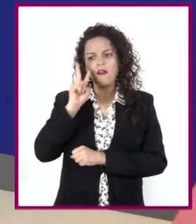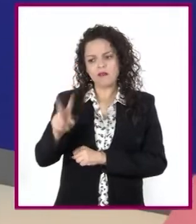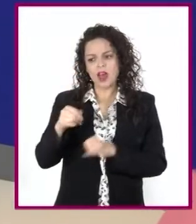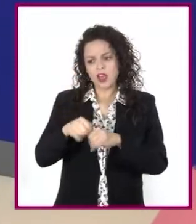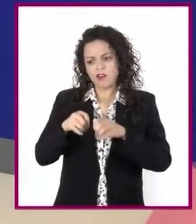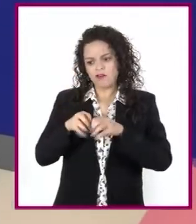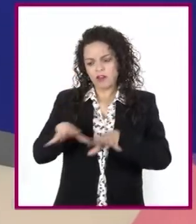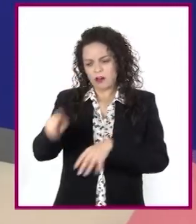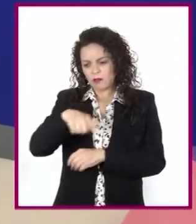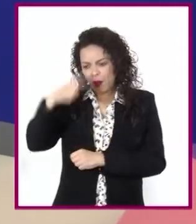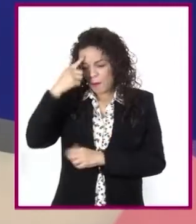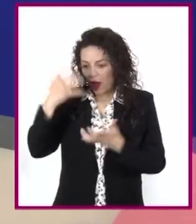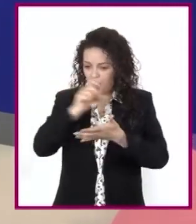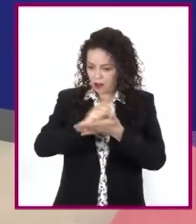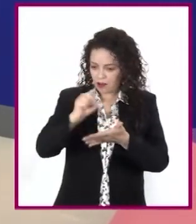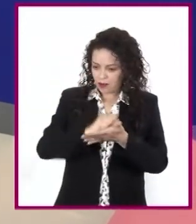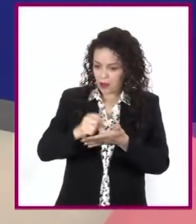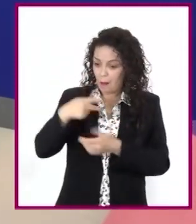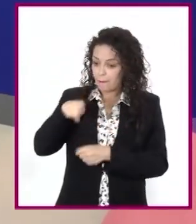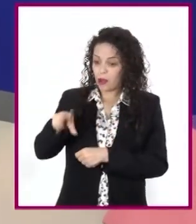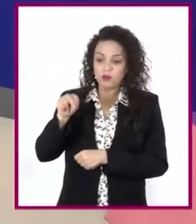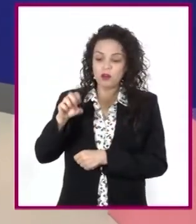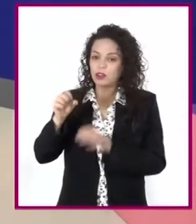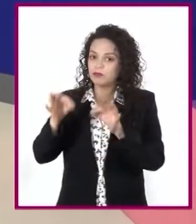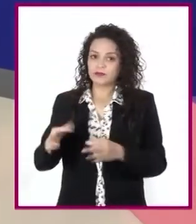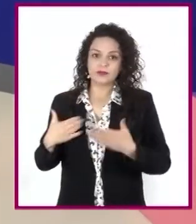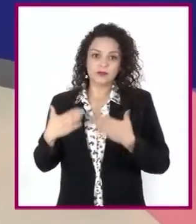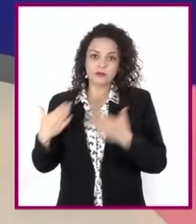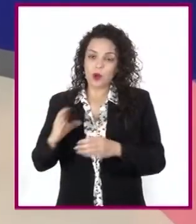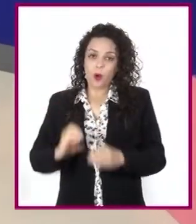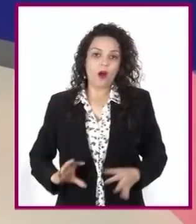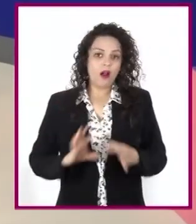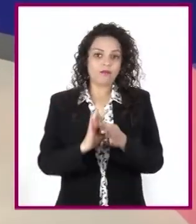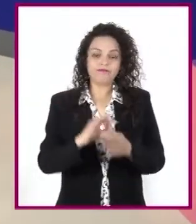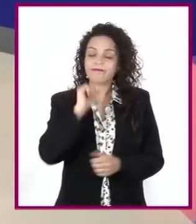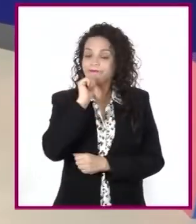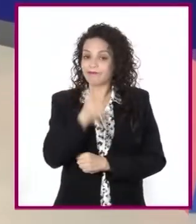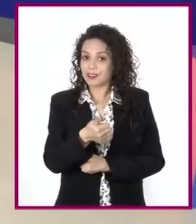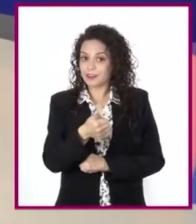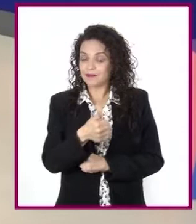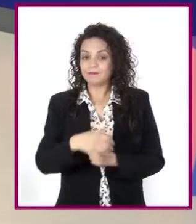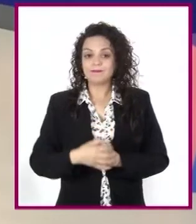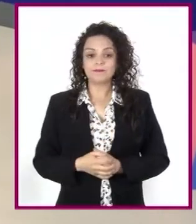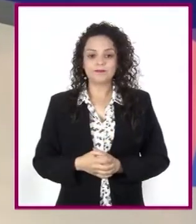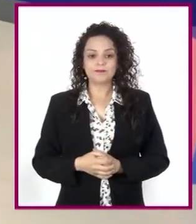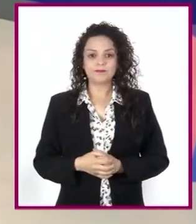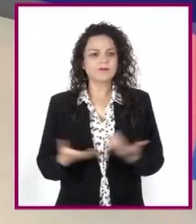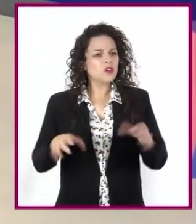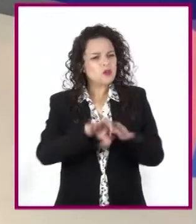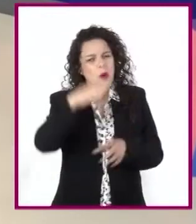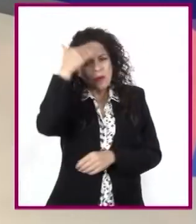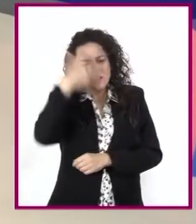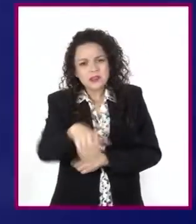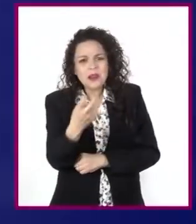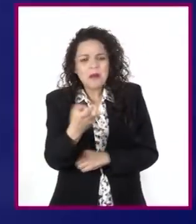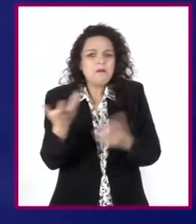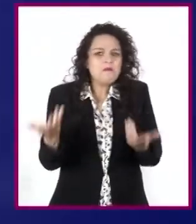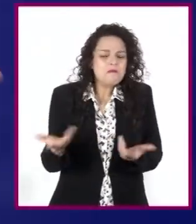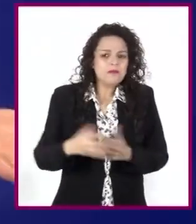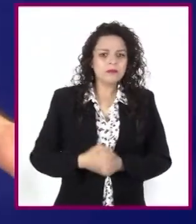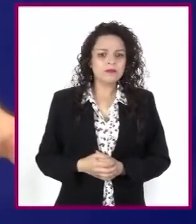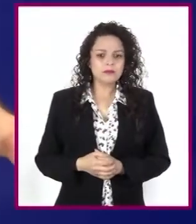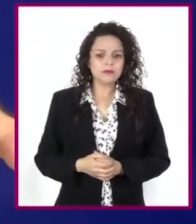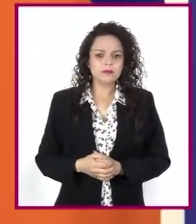redactar su monografía, pero estas no eran confiables o adecuadas. Maestra, ¿cómo saber eso? ¿En qué